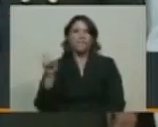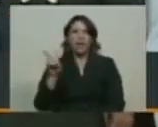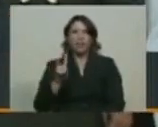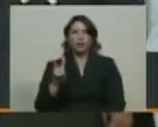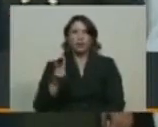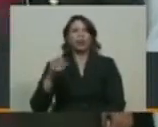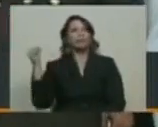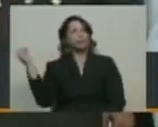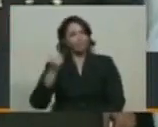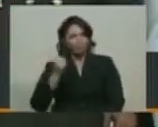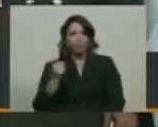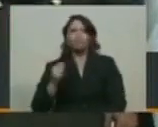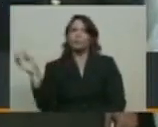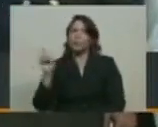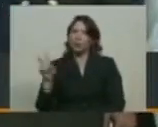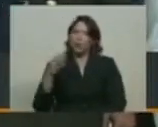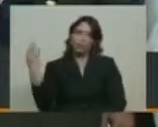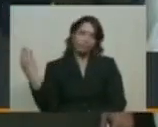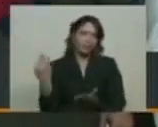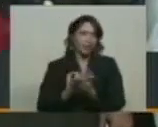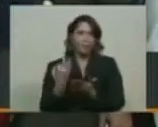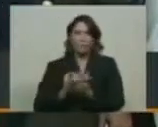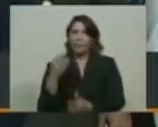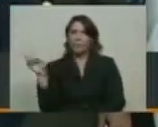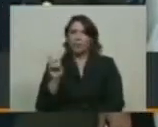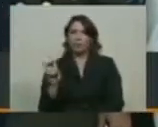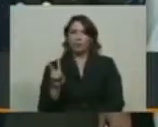Sí, Venezuela, siempre Venezuela.